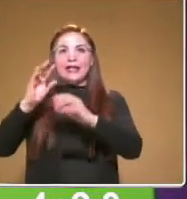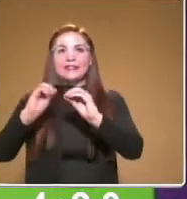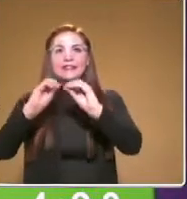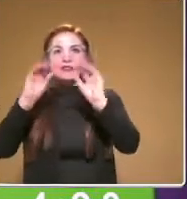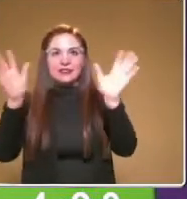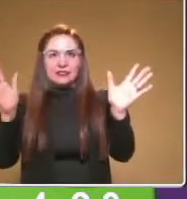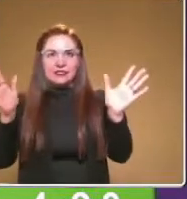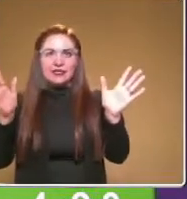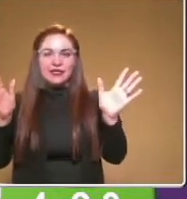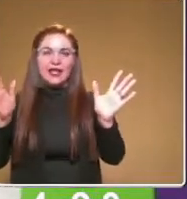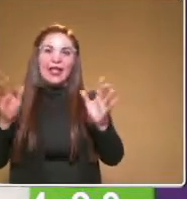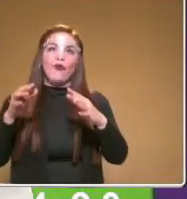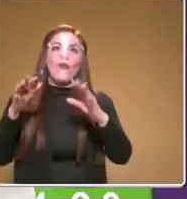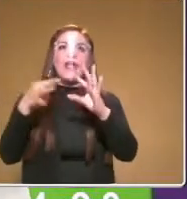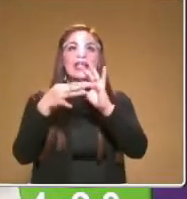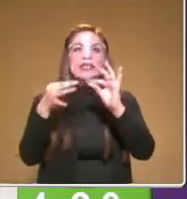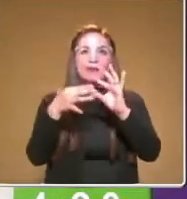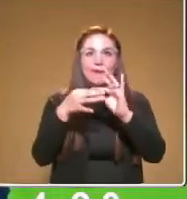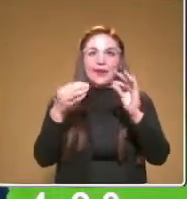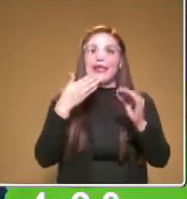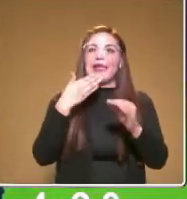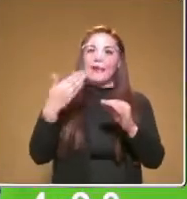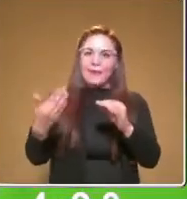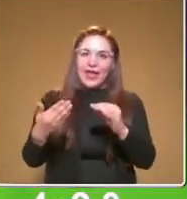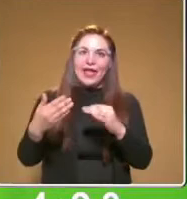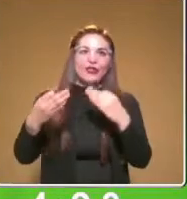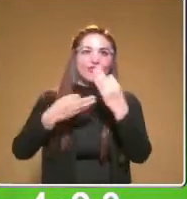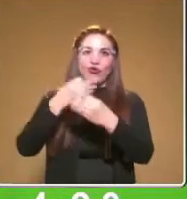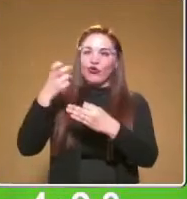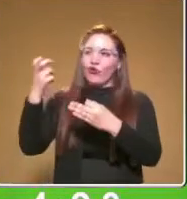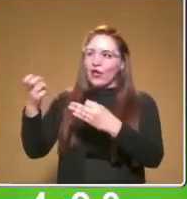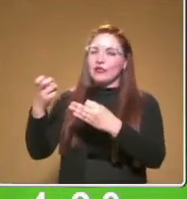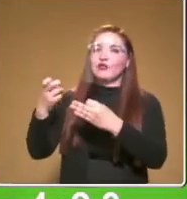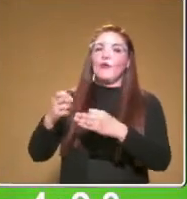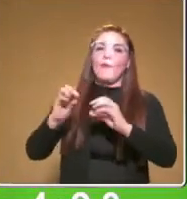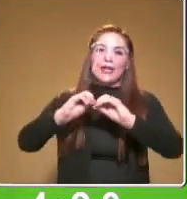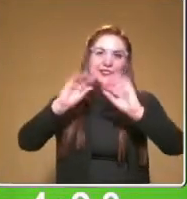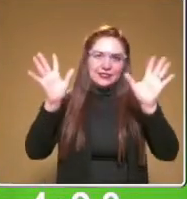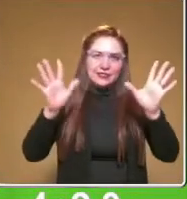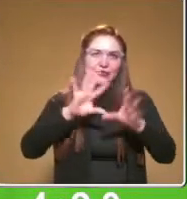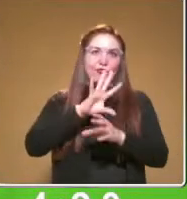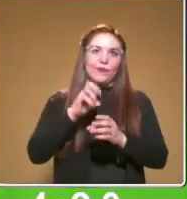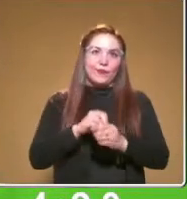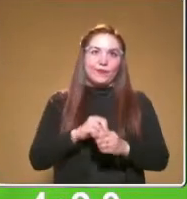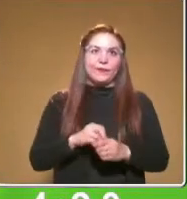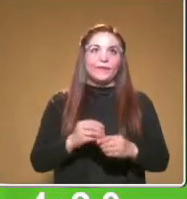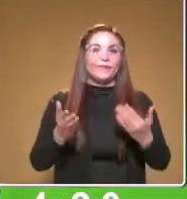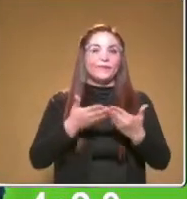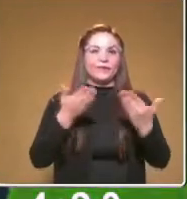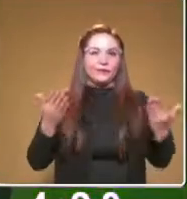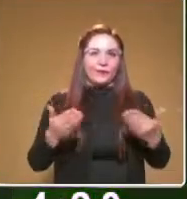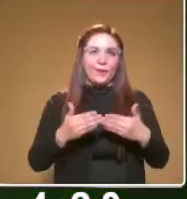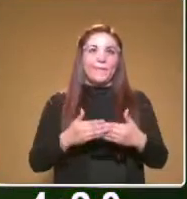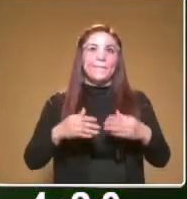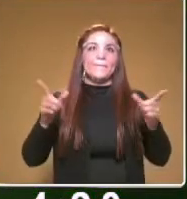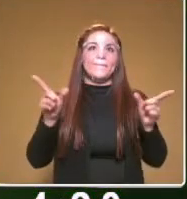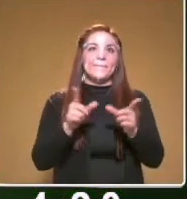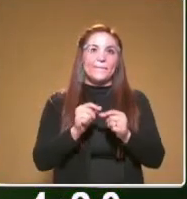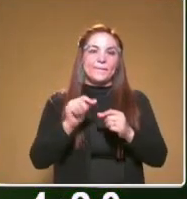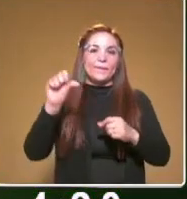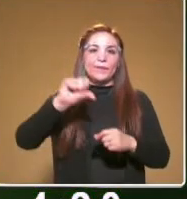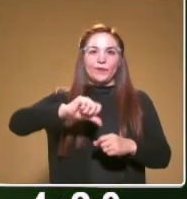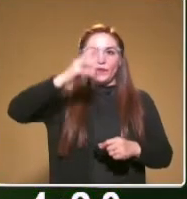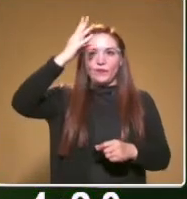que especificarlos más. Así es. Entonces, bueno, así es como vamos a avanzar a lo que aprendimos el día de hoy. El día de